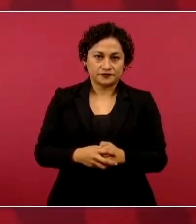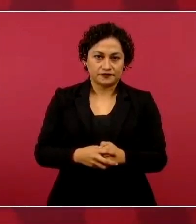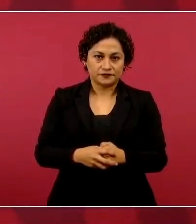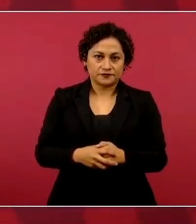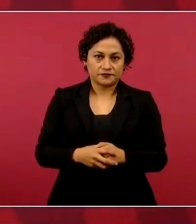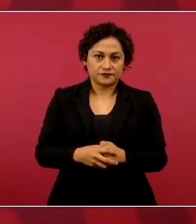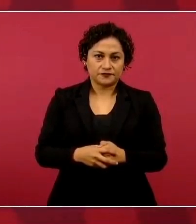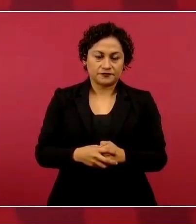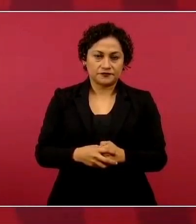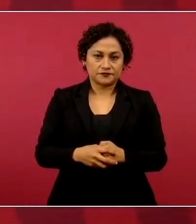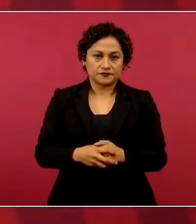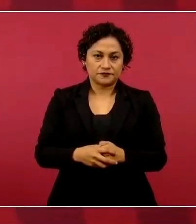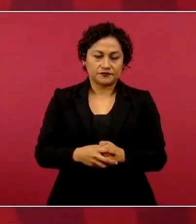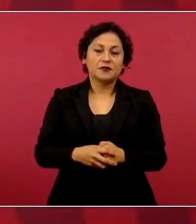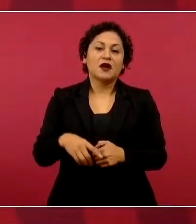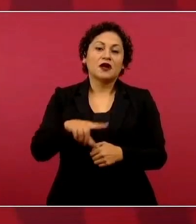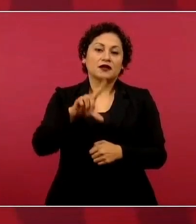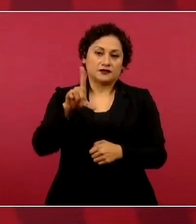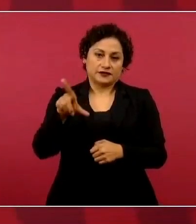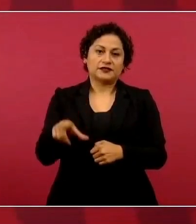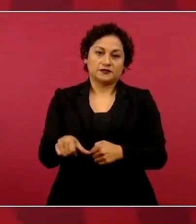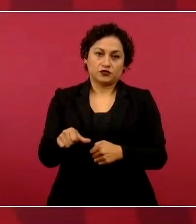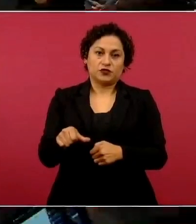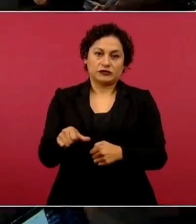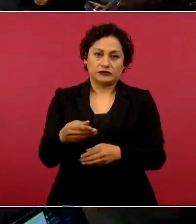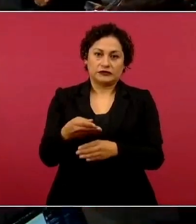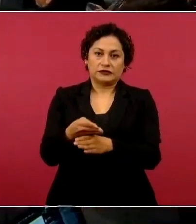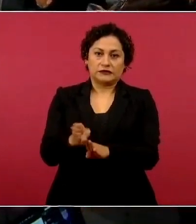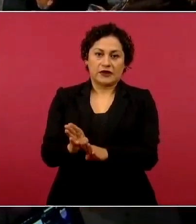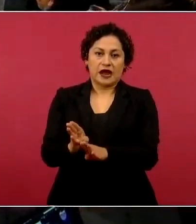y de esa manera financió